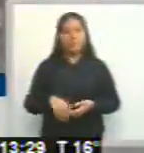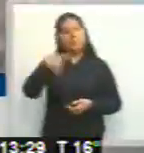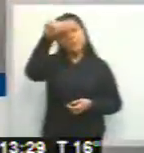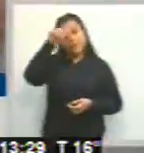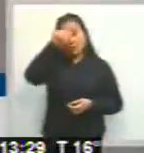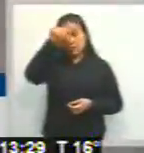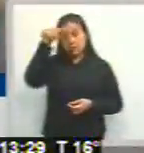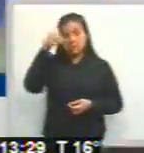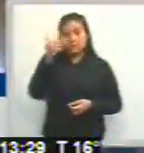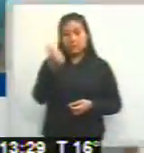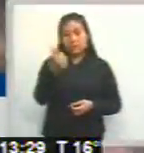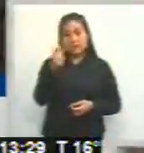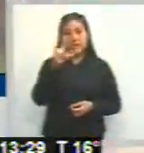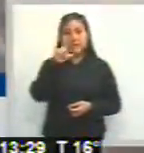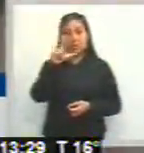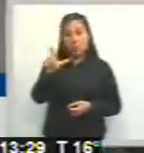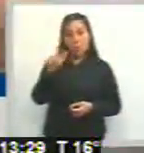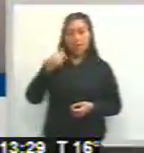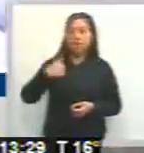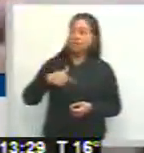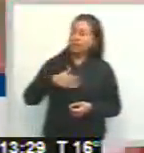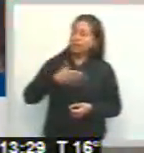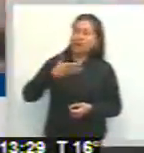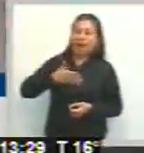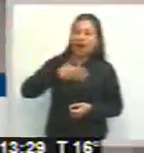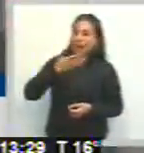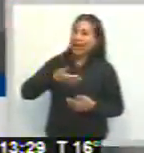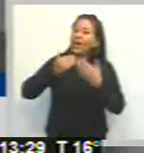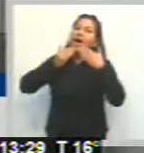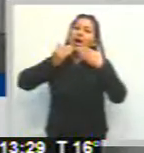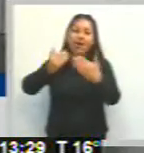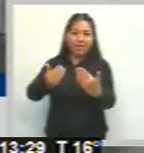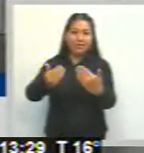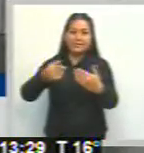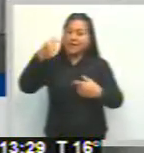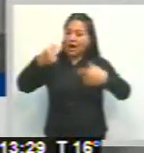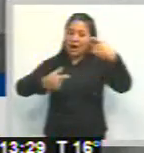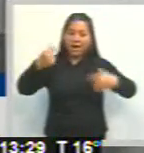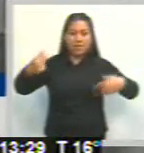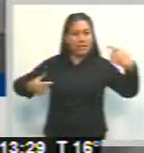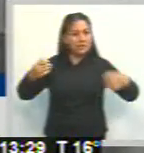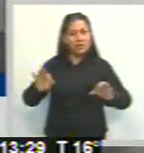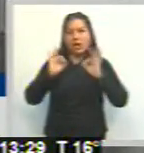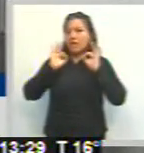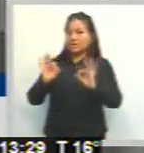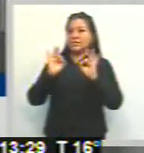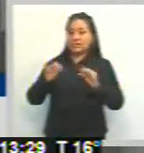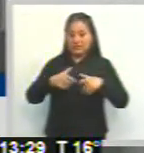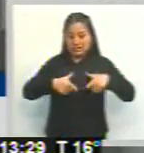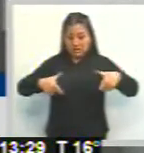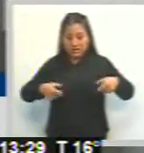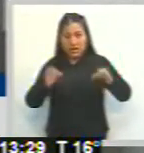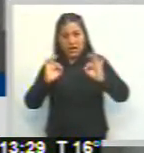domingo 6 de julio. Y bueno, con mucha alegría, agradecida a todas las gente que adquirió ya las pecheras, que hemos